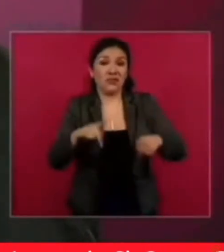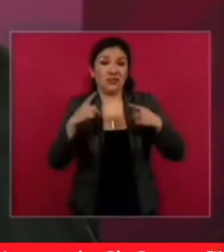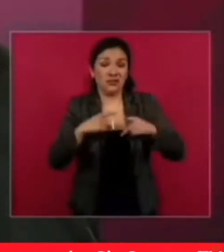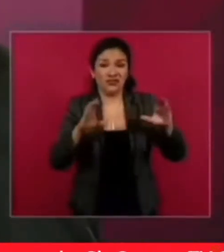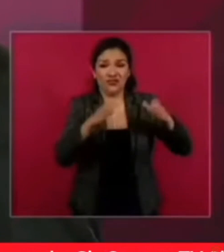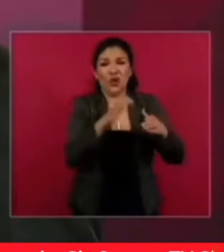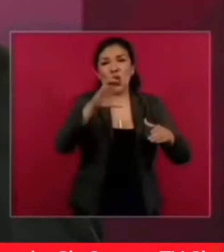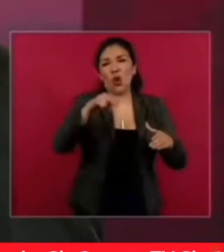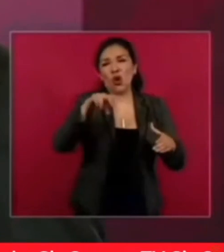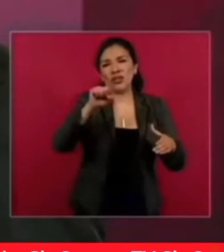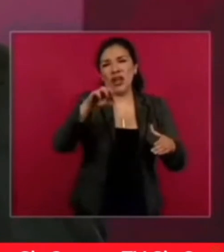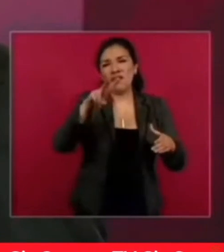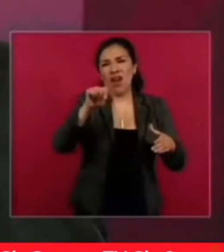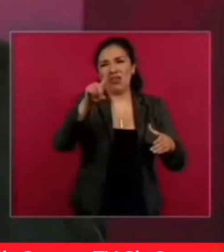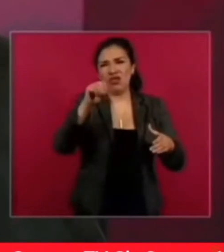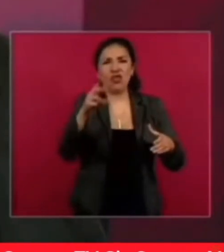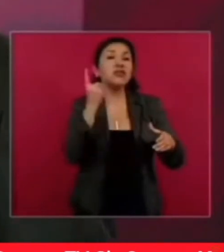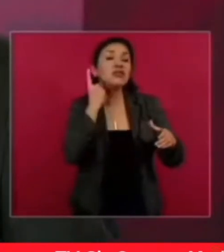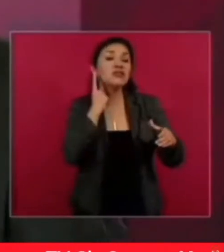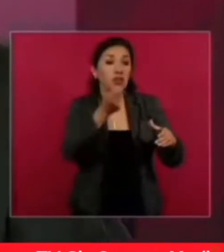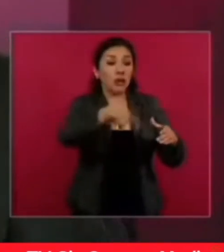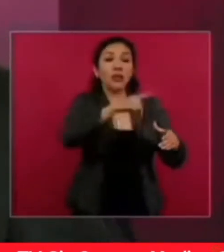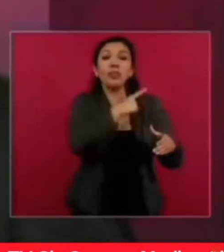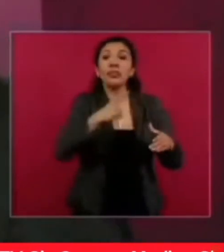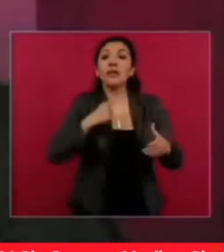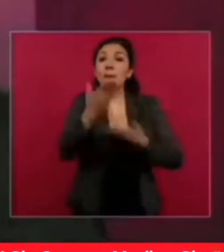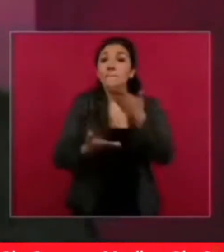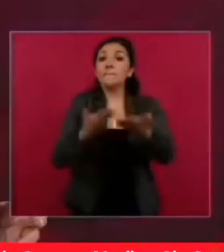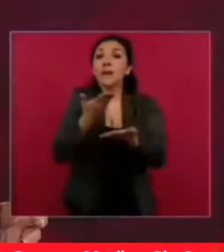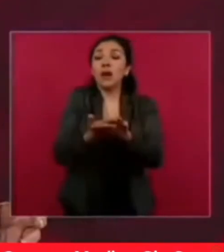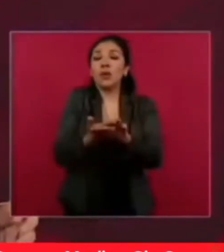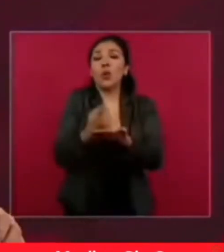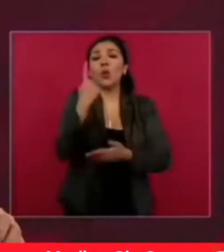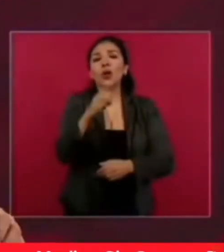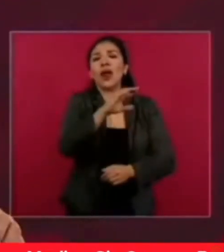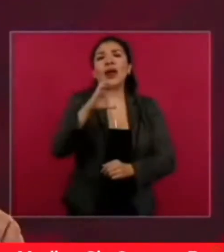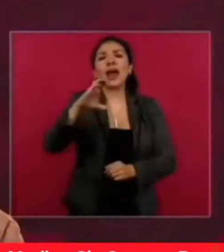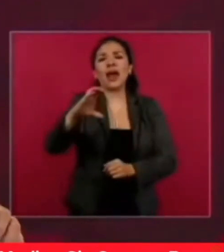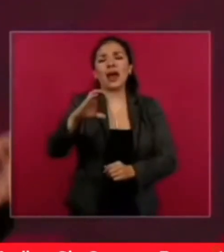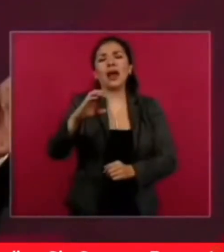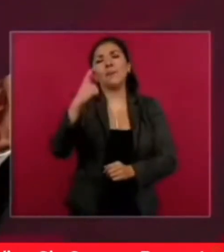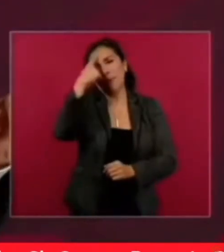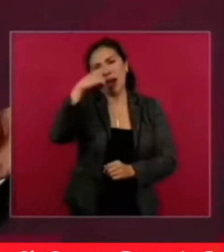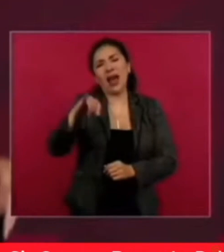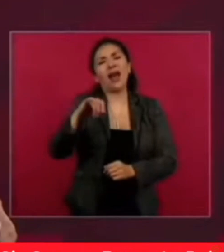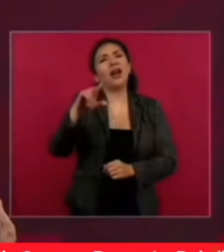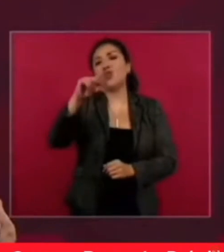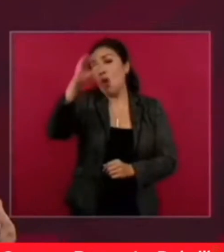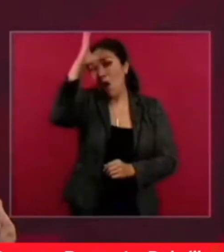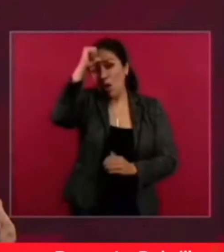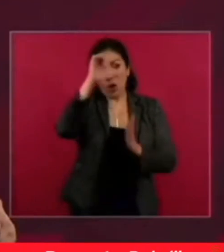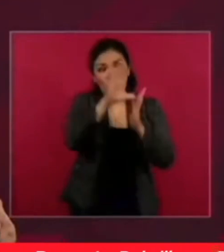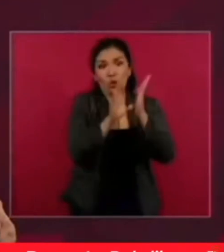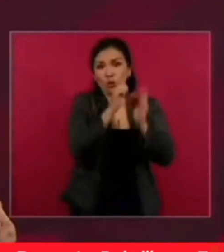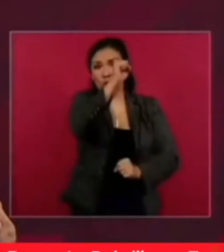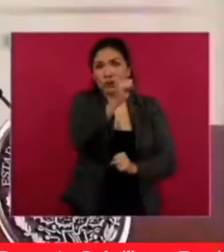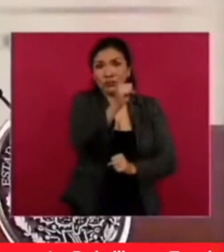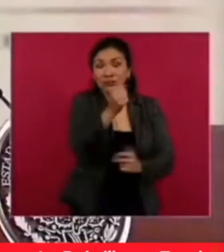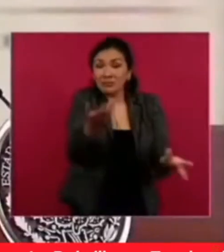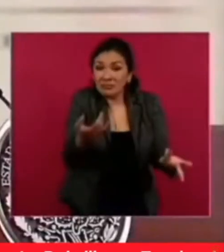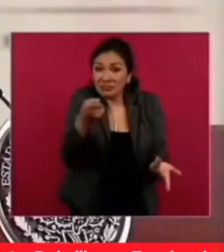bloque conservador presenten un recurso de inconstitucionalidad. Imagínense